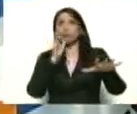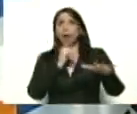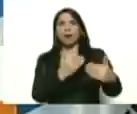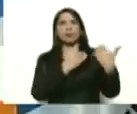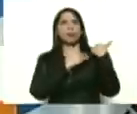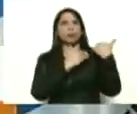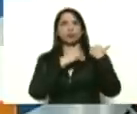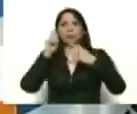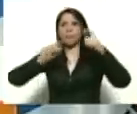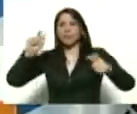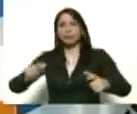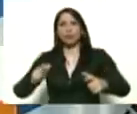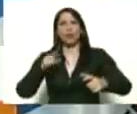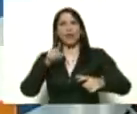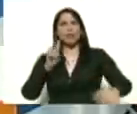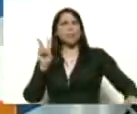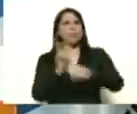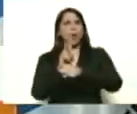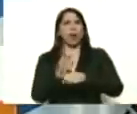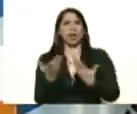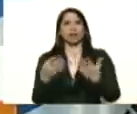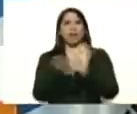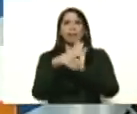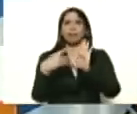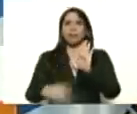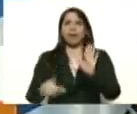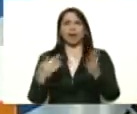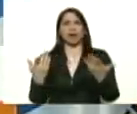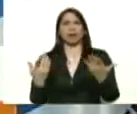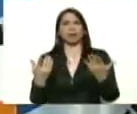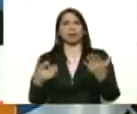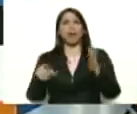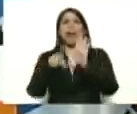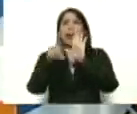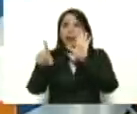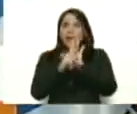repito, violentan un decreto presidencial que se ha